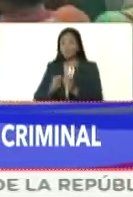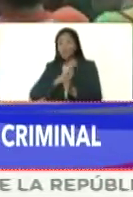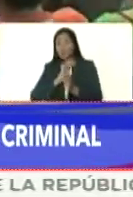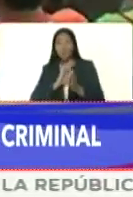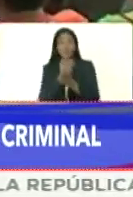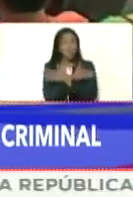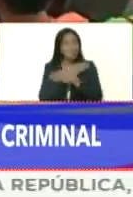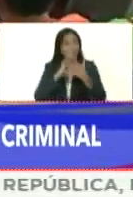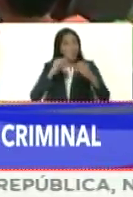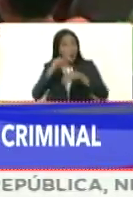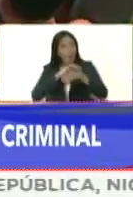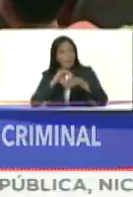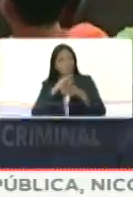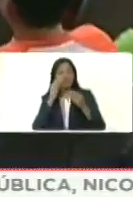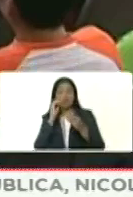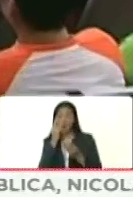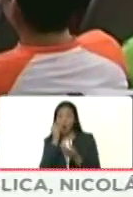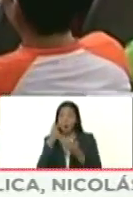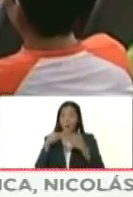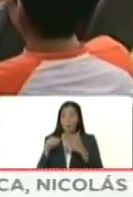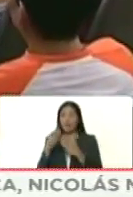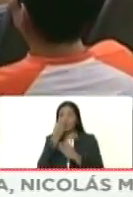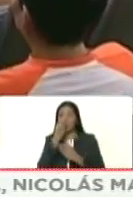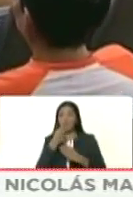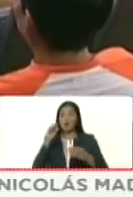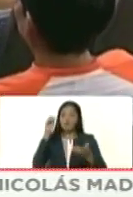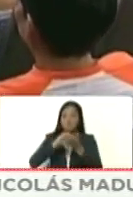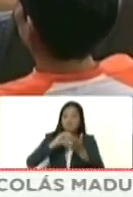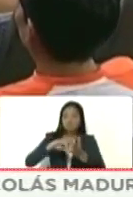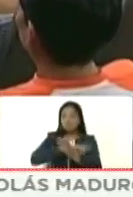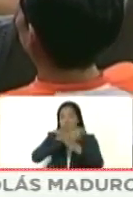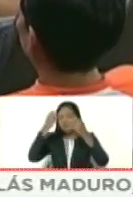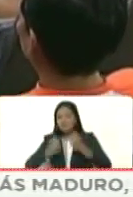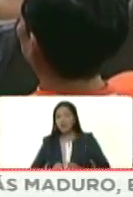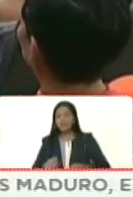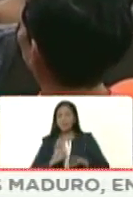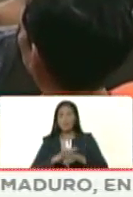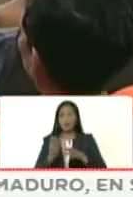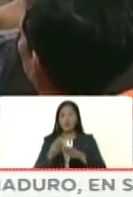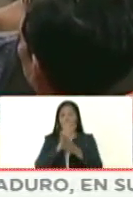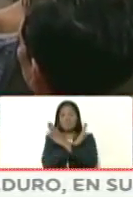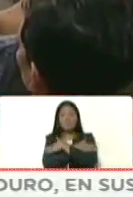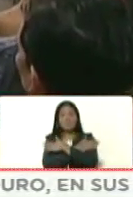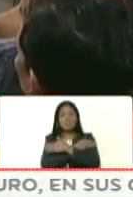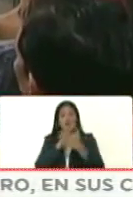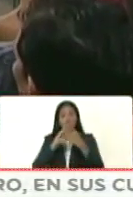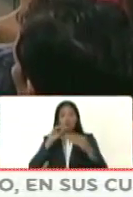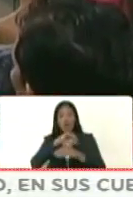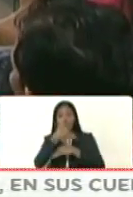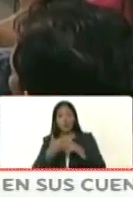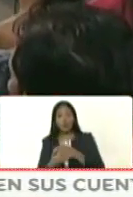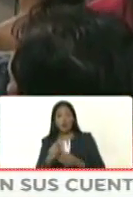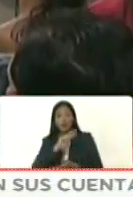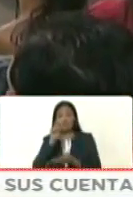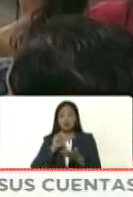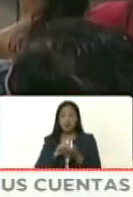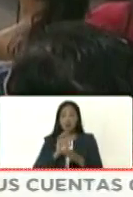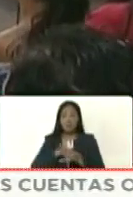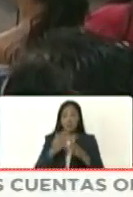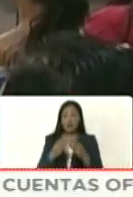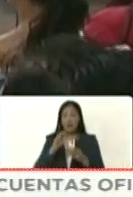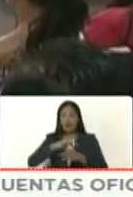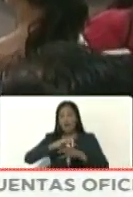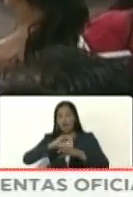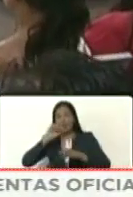felicito al ministro de Artillería, póngale duro. Y felicito a los productores nacionales de pollo,